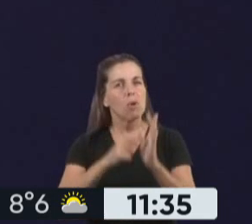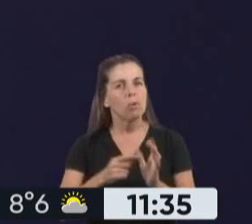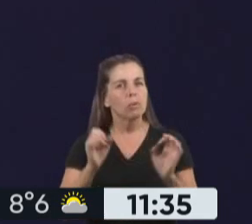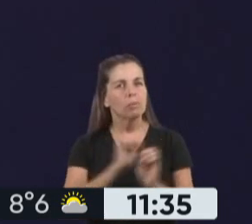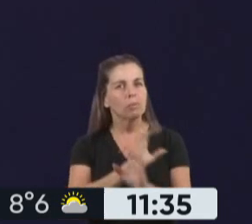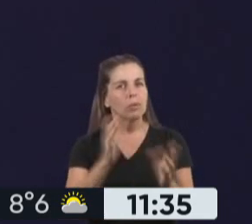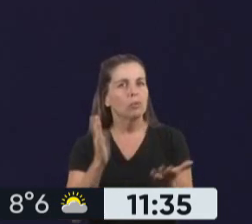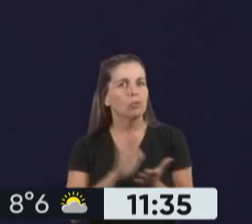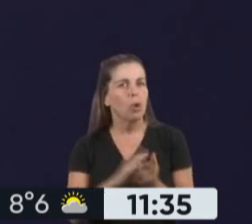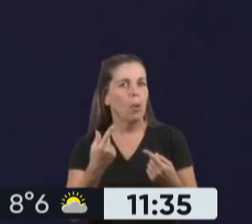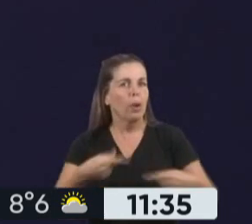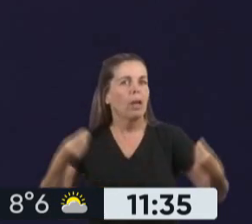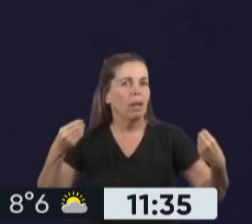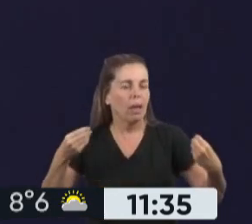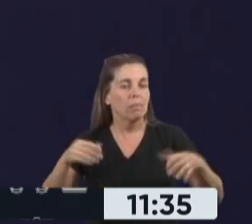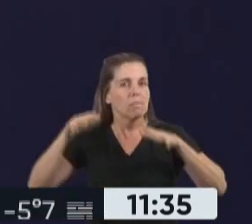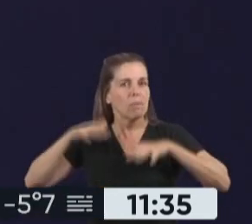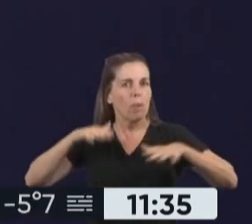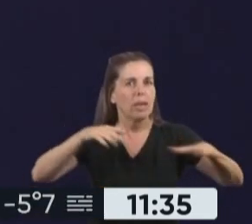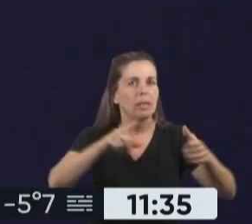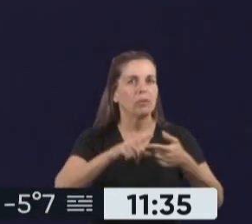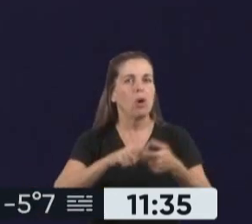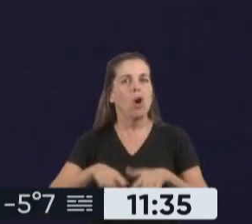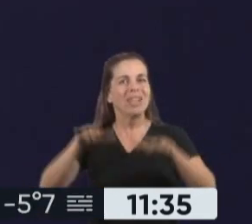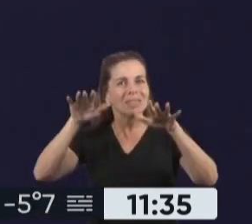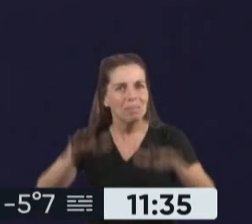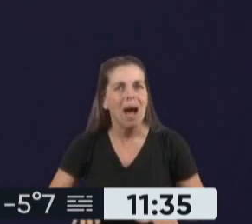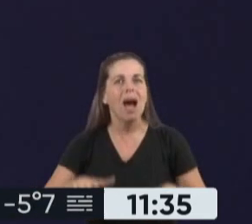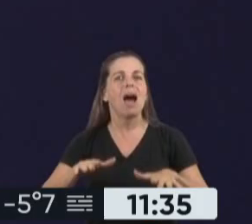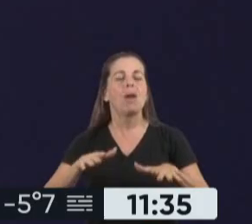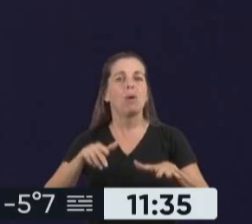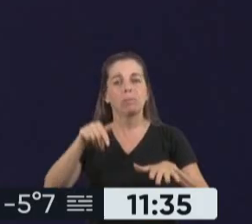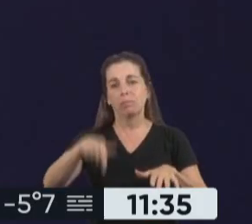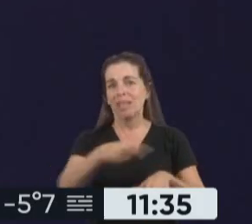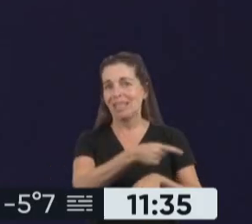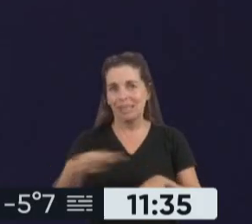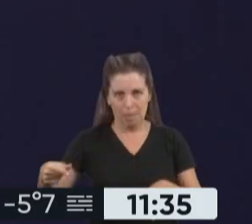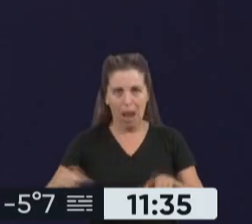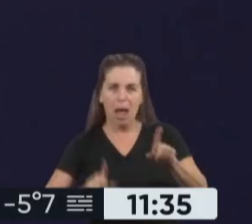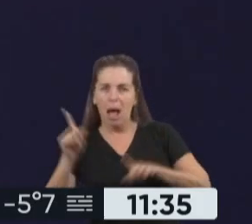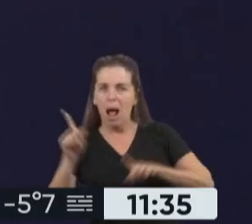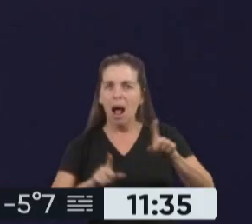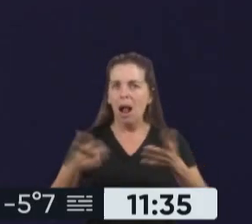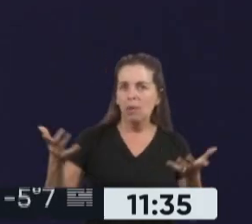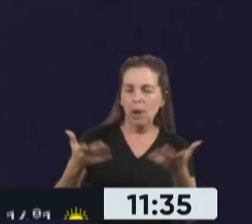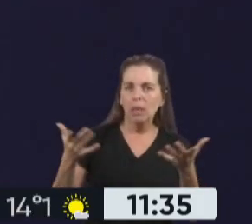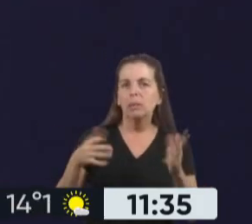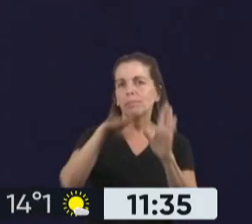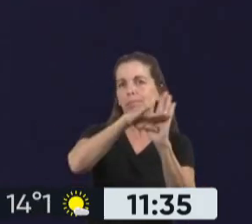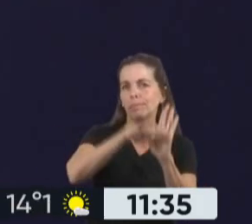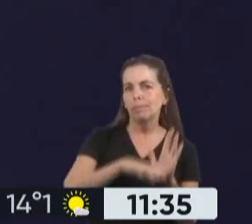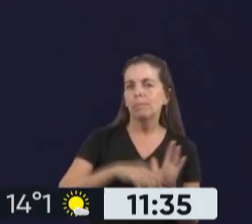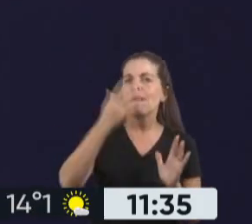los paros o las movilizaciones que van a ocurrir esta semana, algunas consideraciones